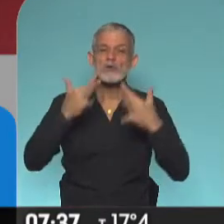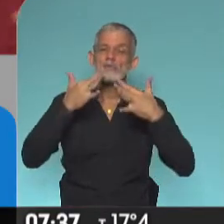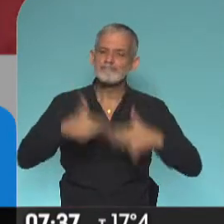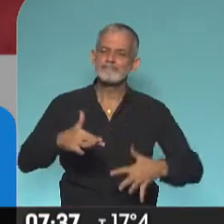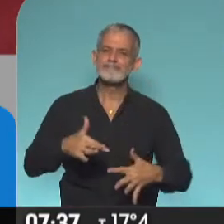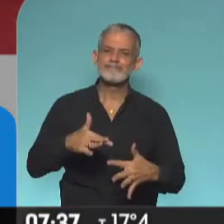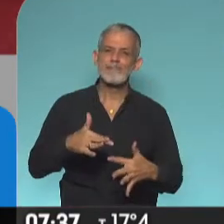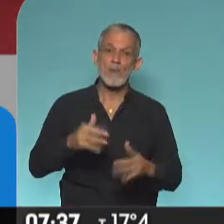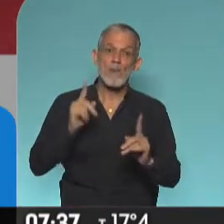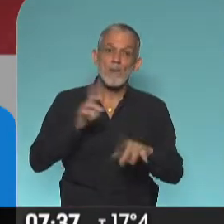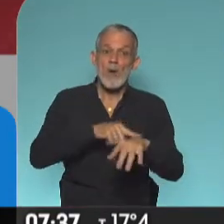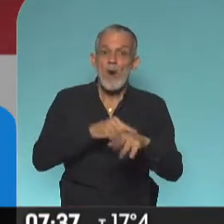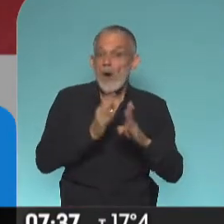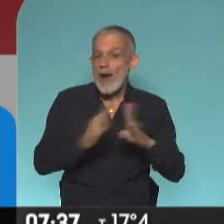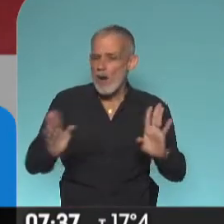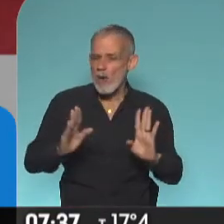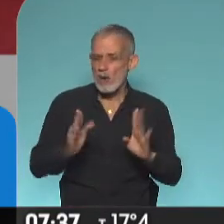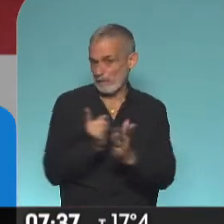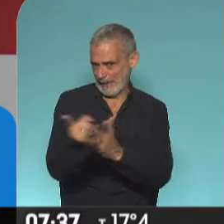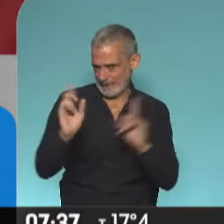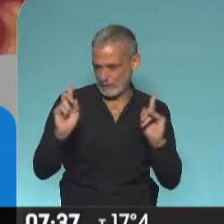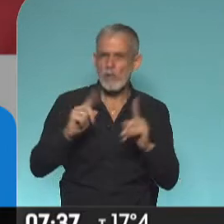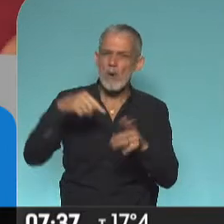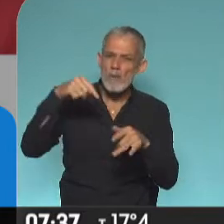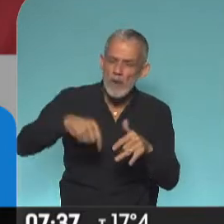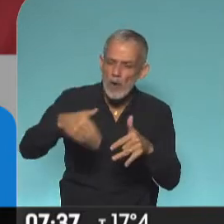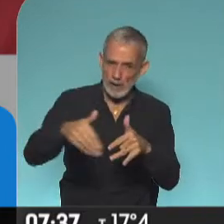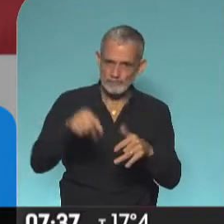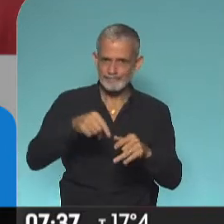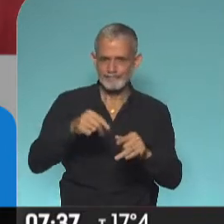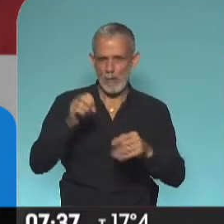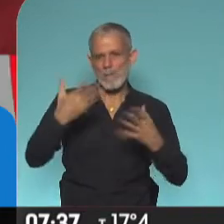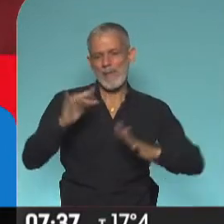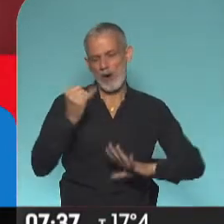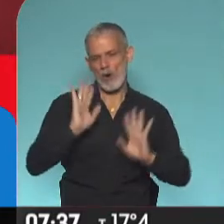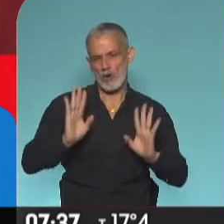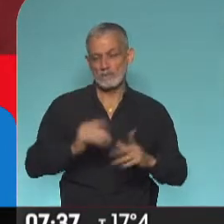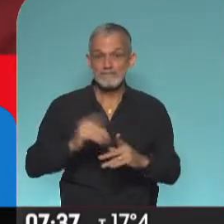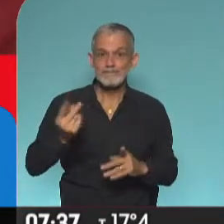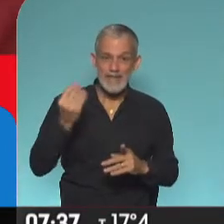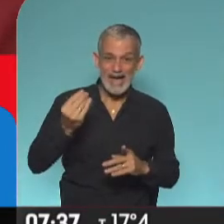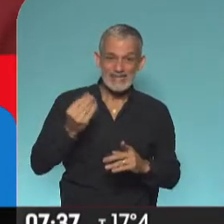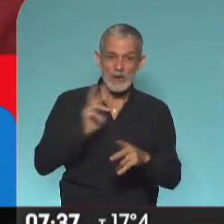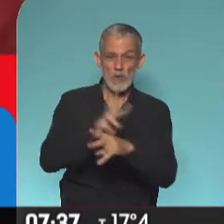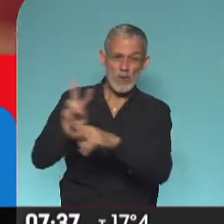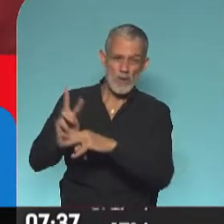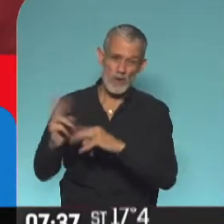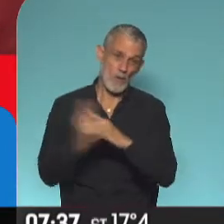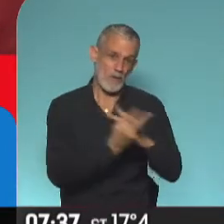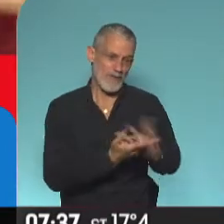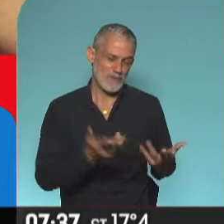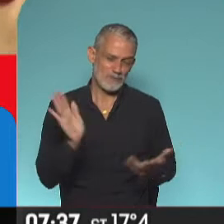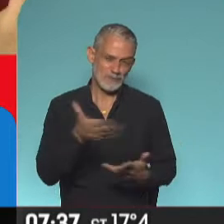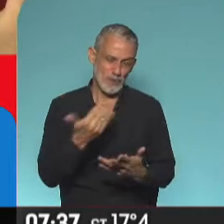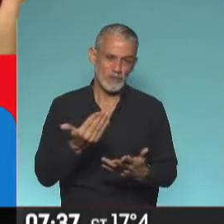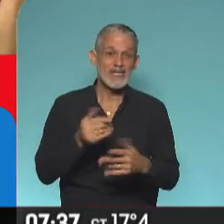todos que por ahora, esto es lo mejor. y con esto nos vamos a cuidar todos y vamos a